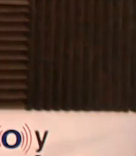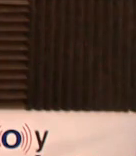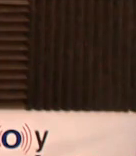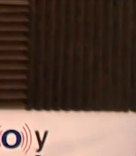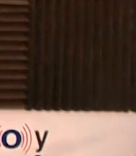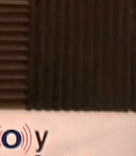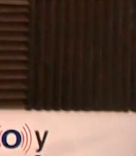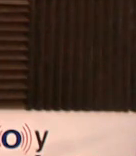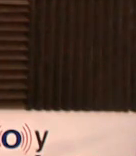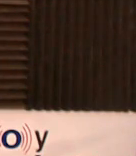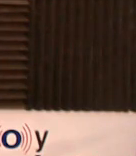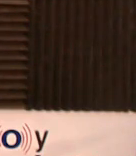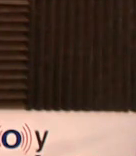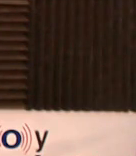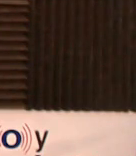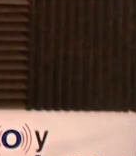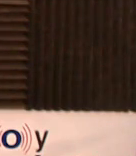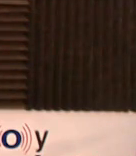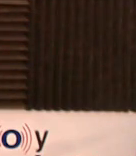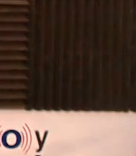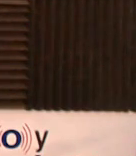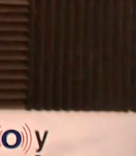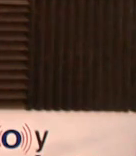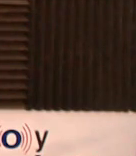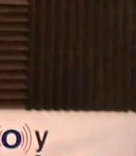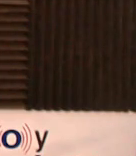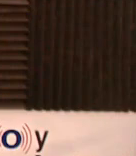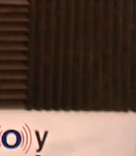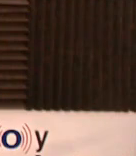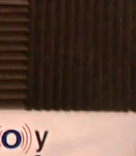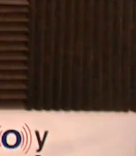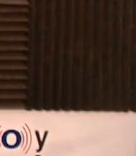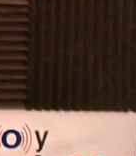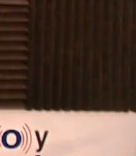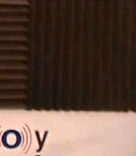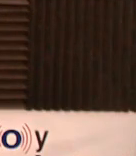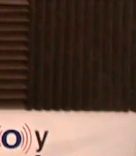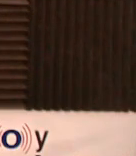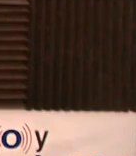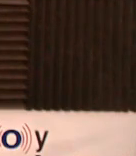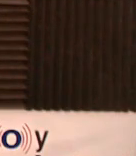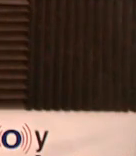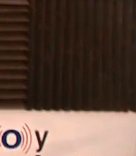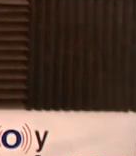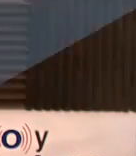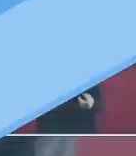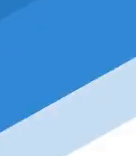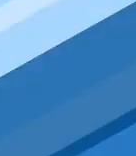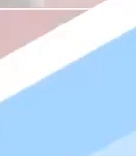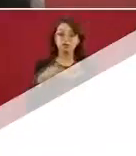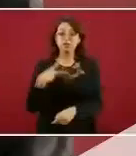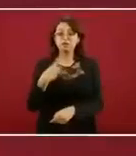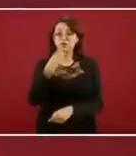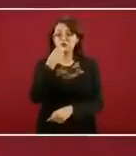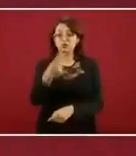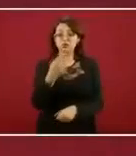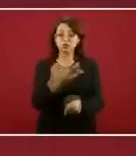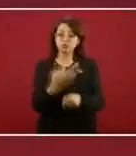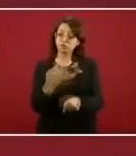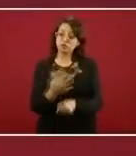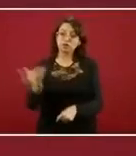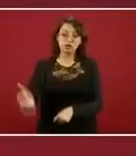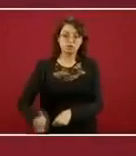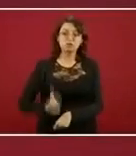yandel que dijo el presidente apenas aparece en público y lo agreden así lo contó porque voy a aprovechar